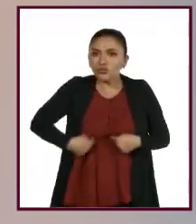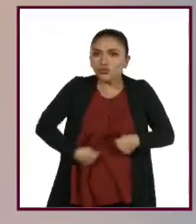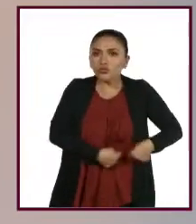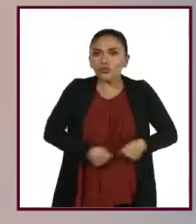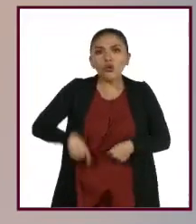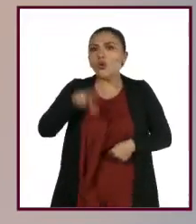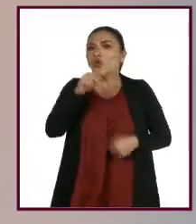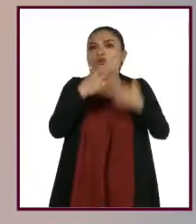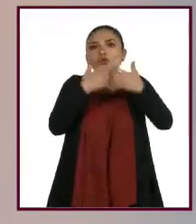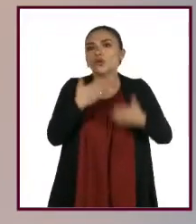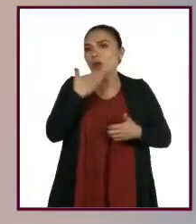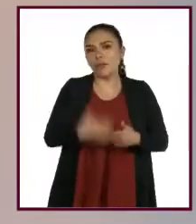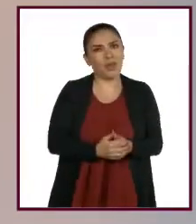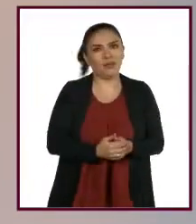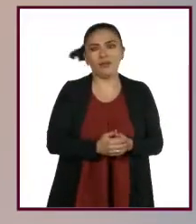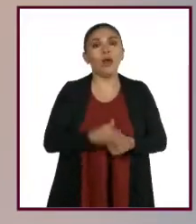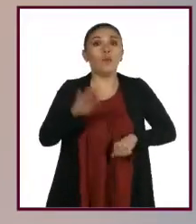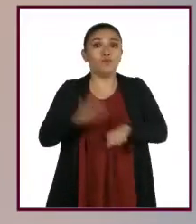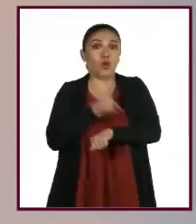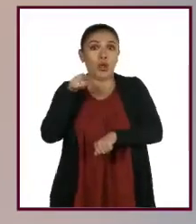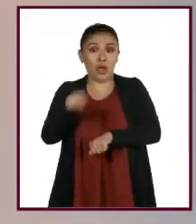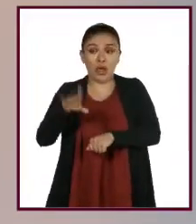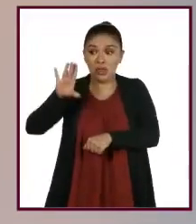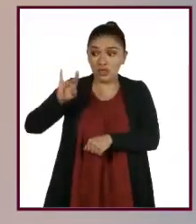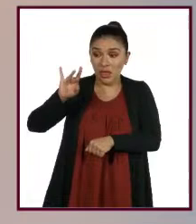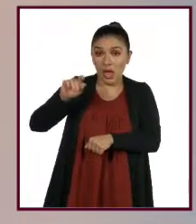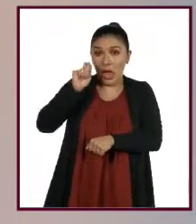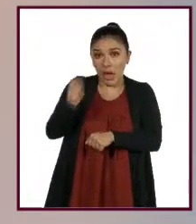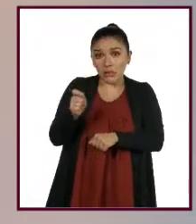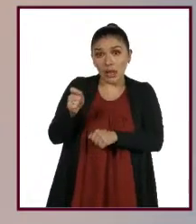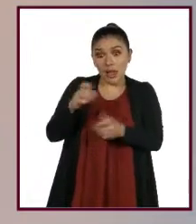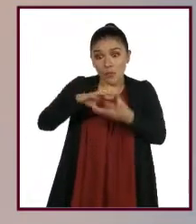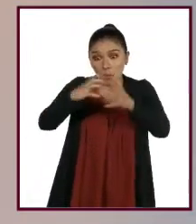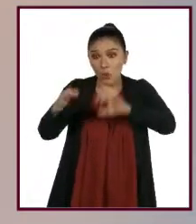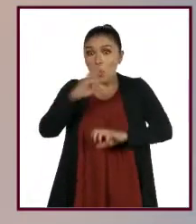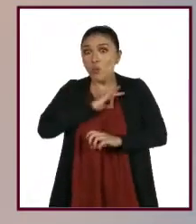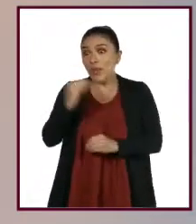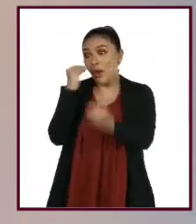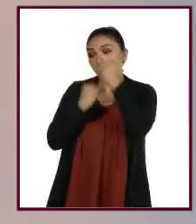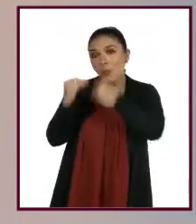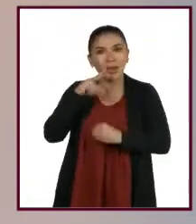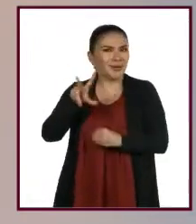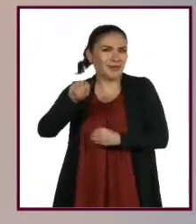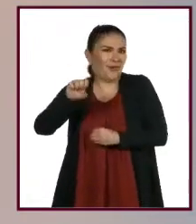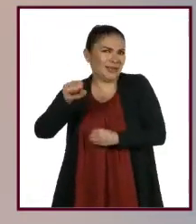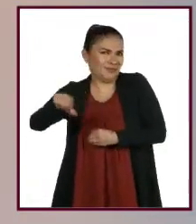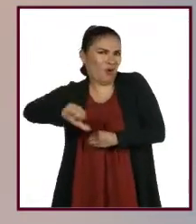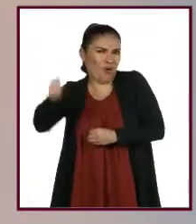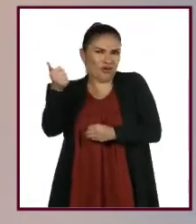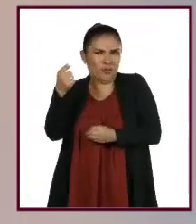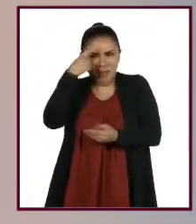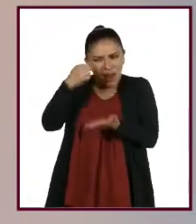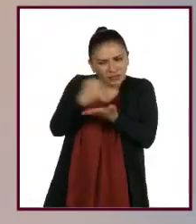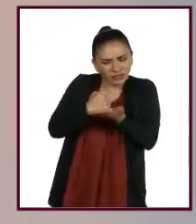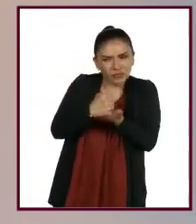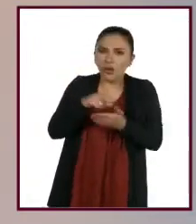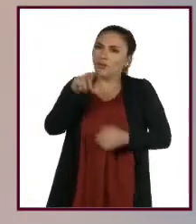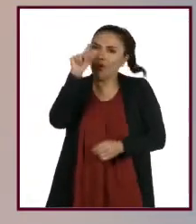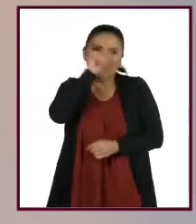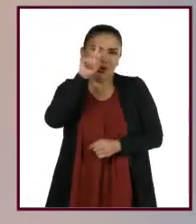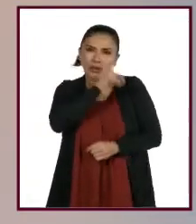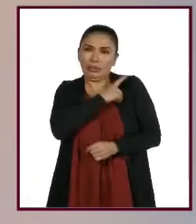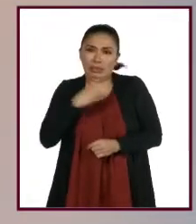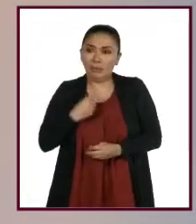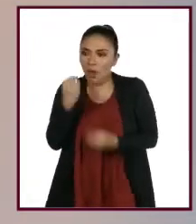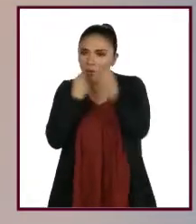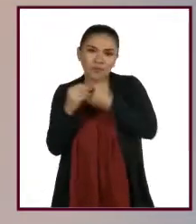por supuesto, como no es una molécula, un producto que esté hecho para consumo humano, no se recomendaría su